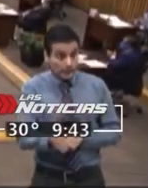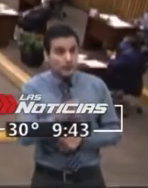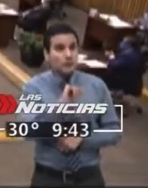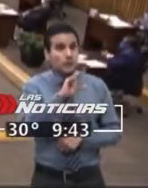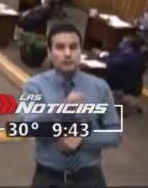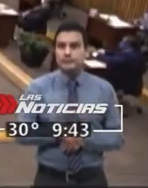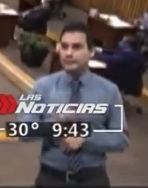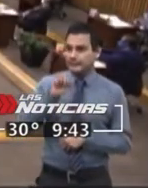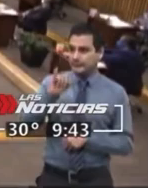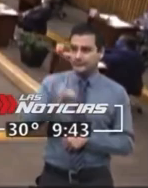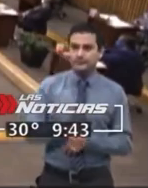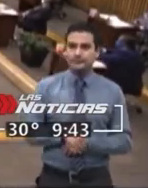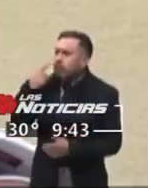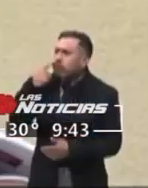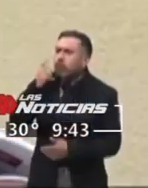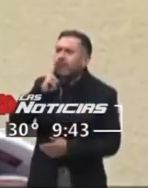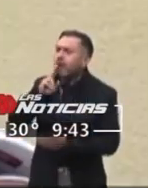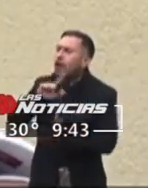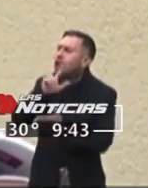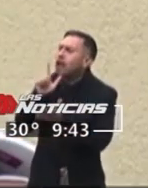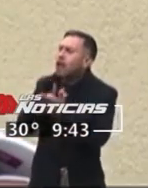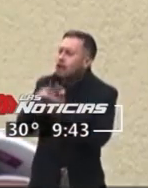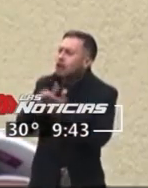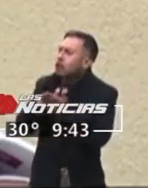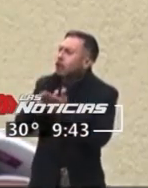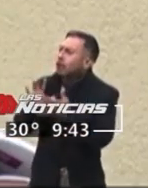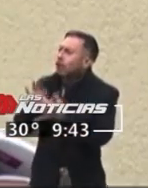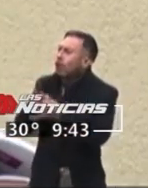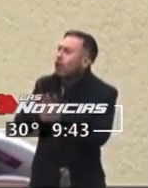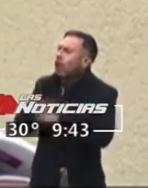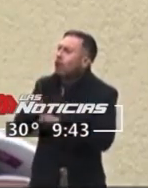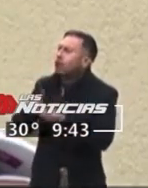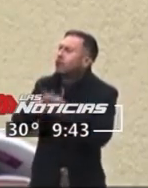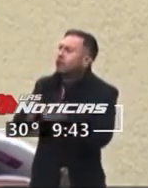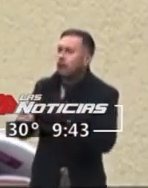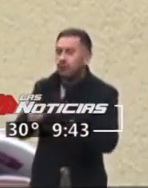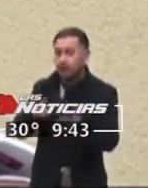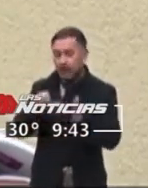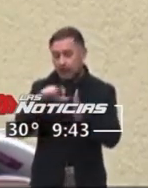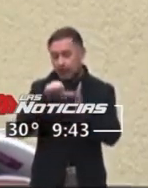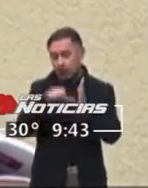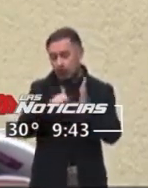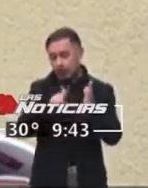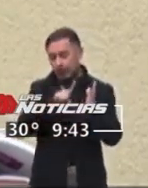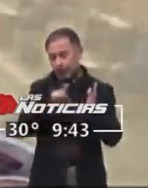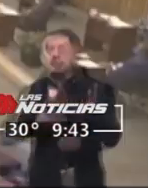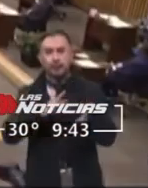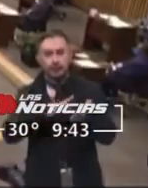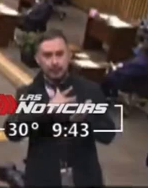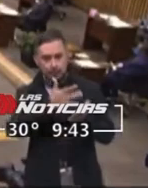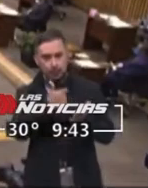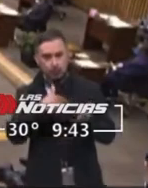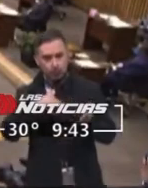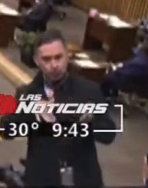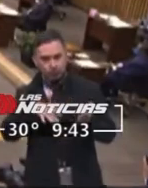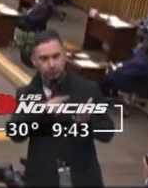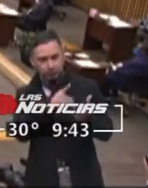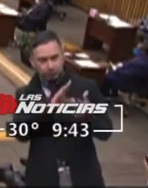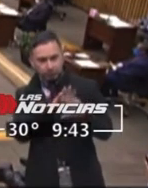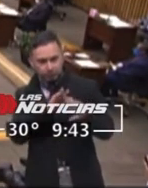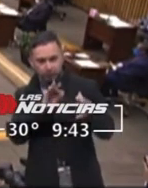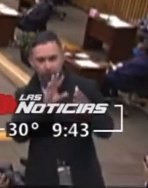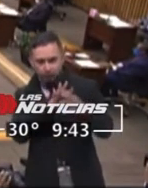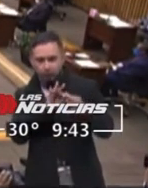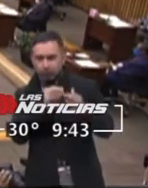a la mesa actores fundamentales que estaban siendo cuestionados personas físicas y personas morales bien